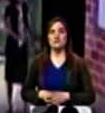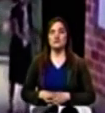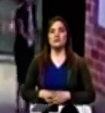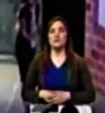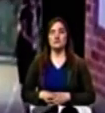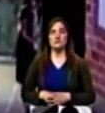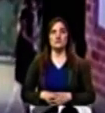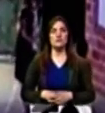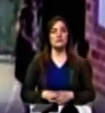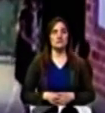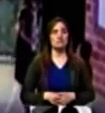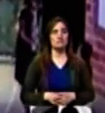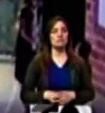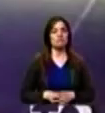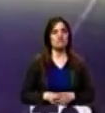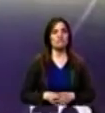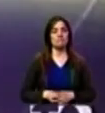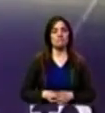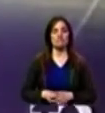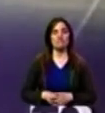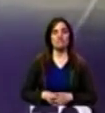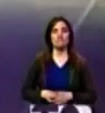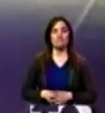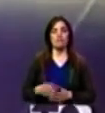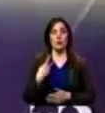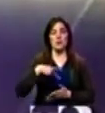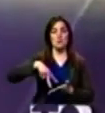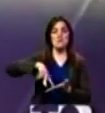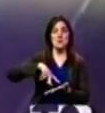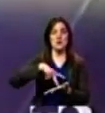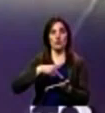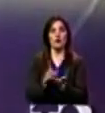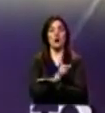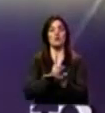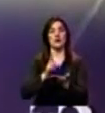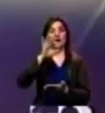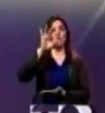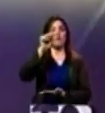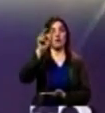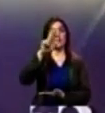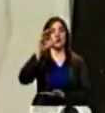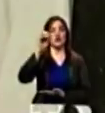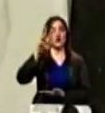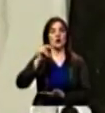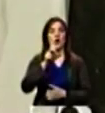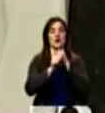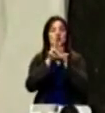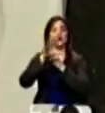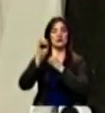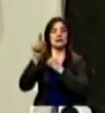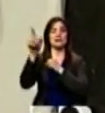Mediante movimientos colmados de nostálgicas alegrías, bailarinas exponen la obra de danza Farrón, con motivo de los 30